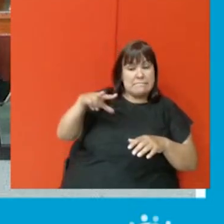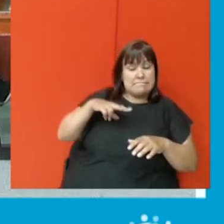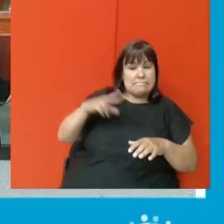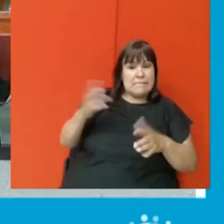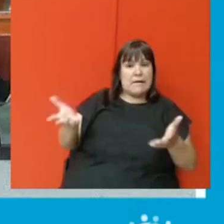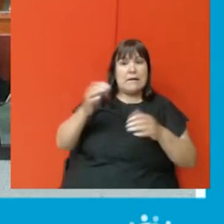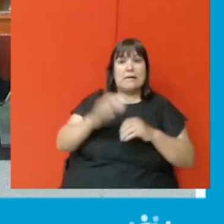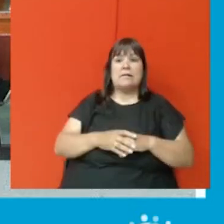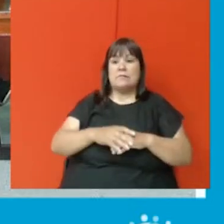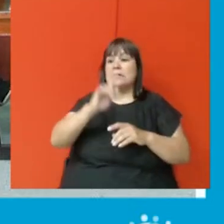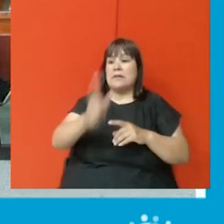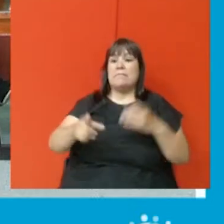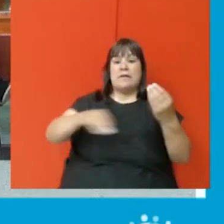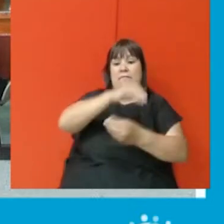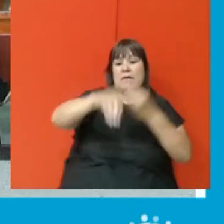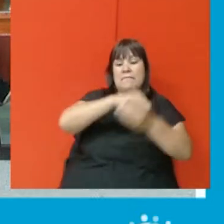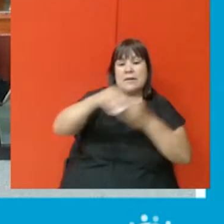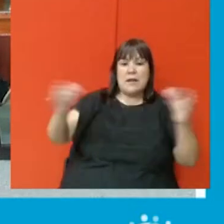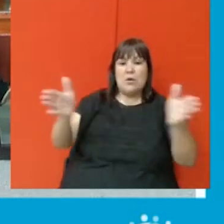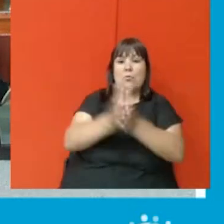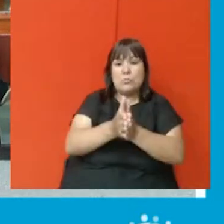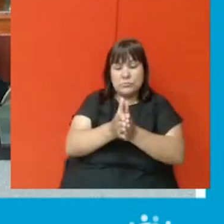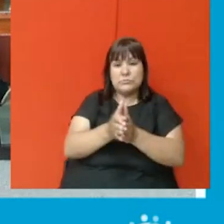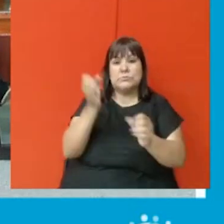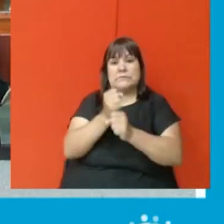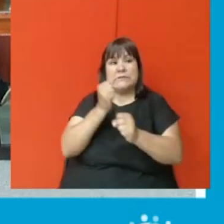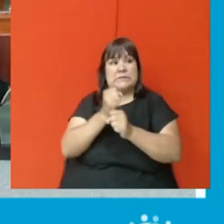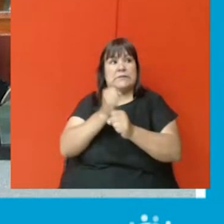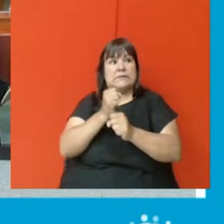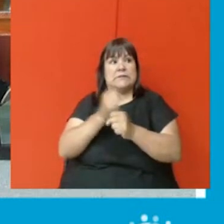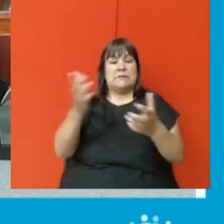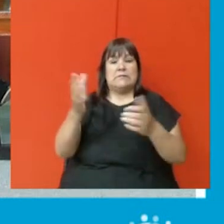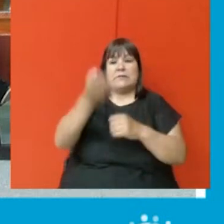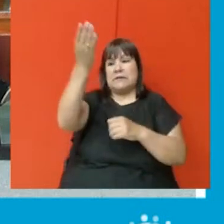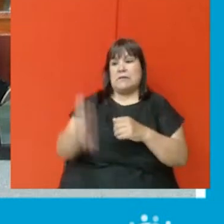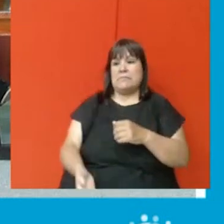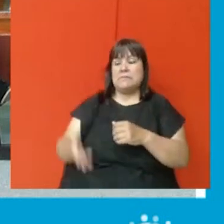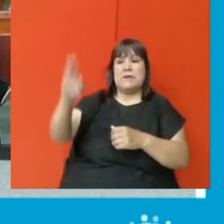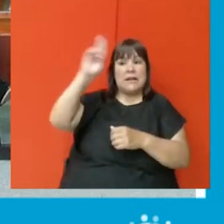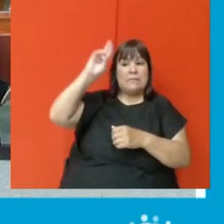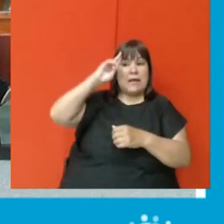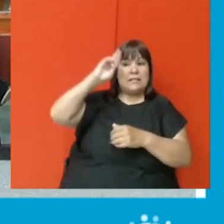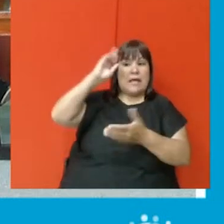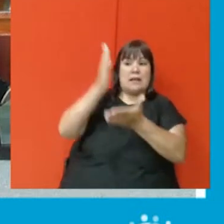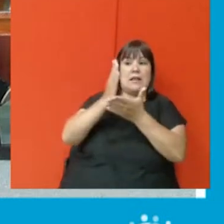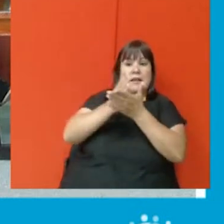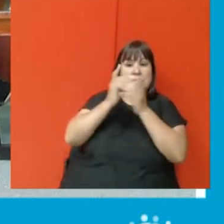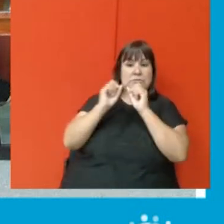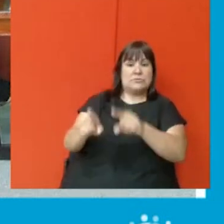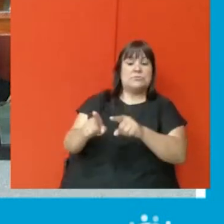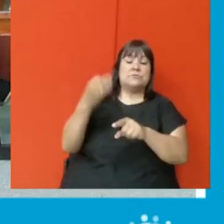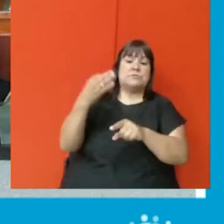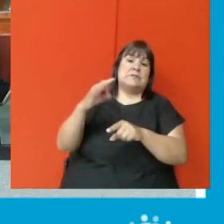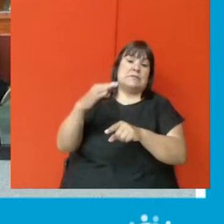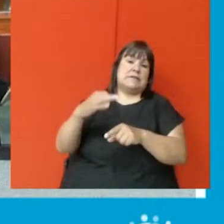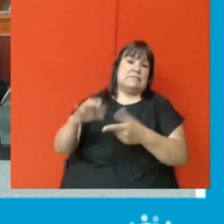alianzas con los familiares y con los cuidadores, respetar los derechos de las personas, lograr mantener a